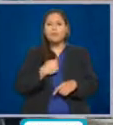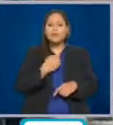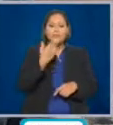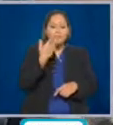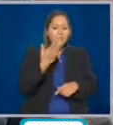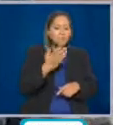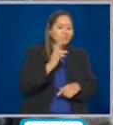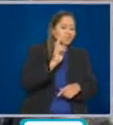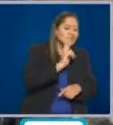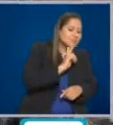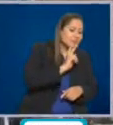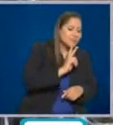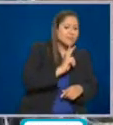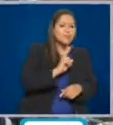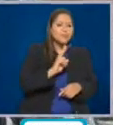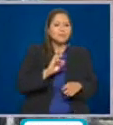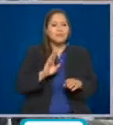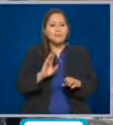de